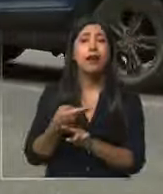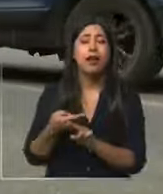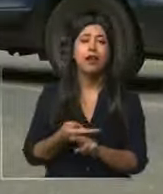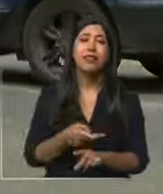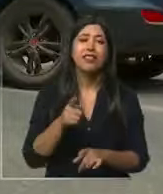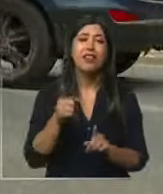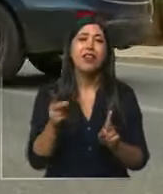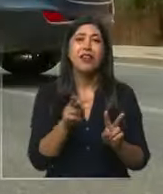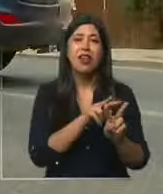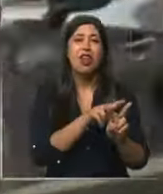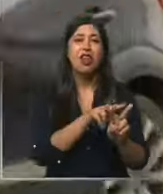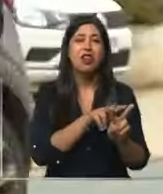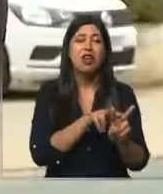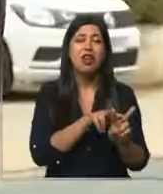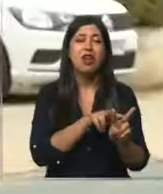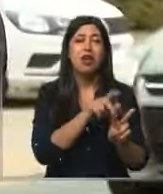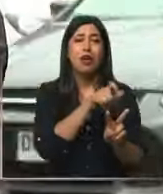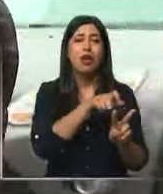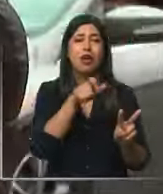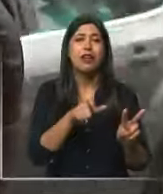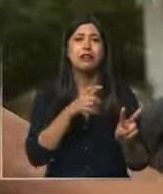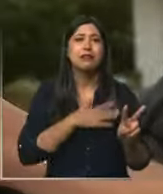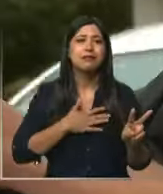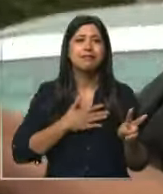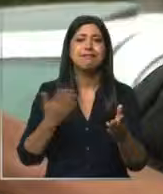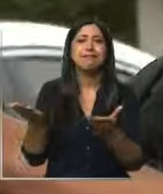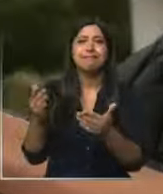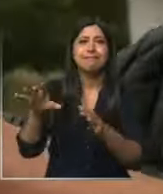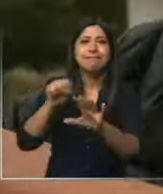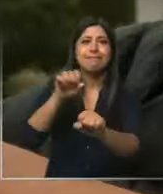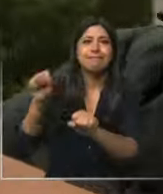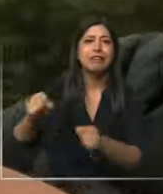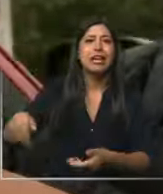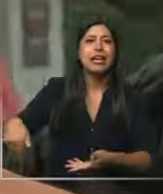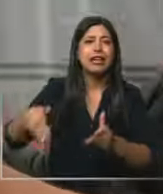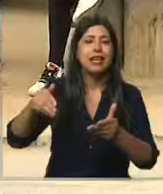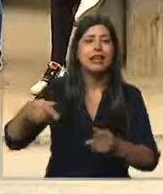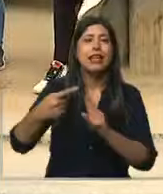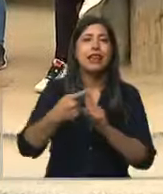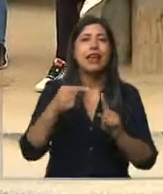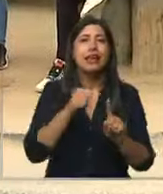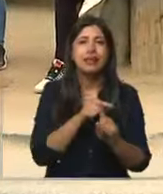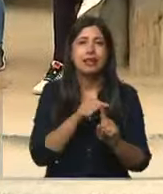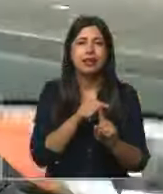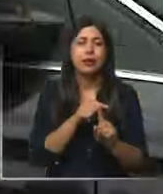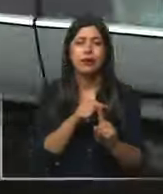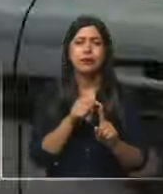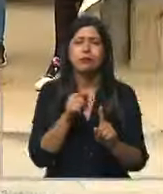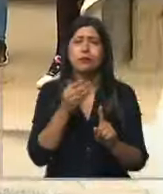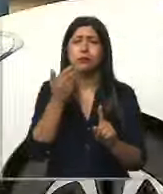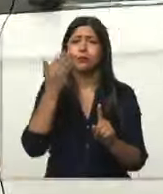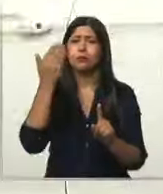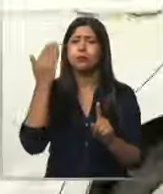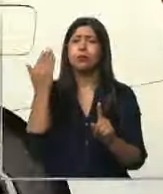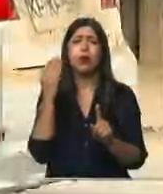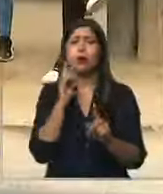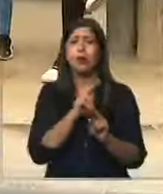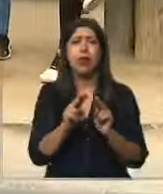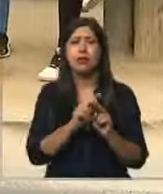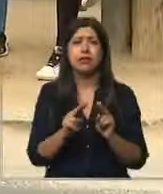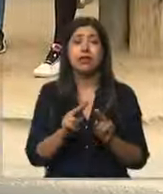Patricia y Eros hacen todo lo posible por captar huéspedes en la calle principal del Quisco. Hace tiempo no lo hacían. Y es que